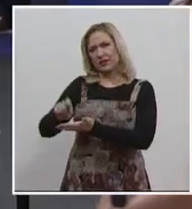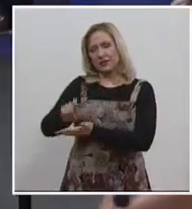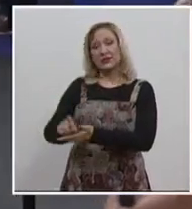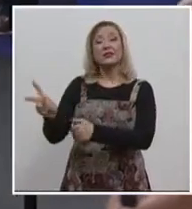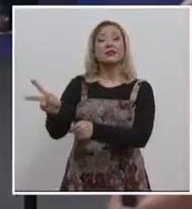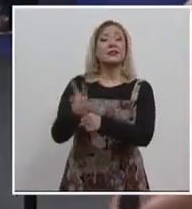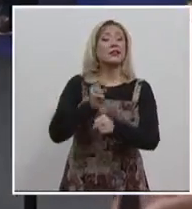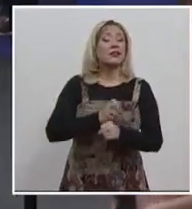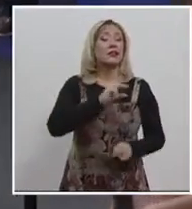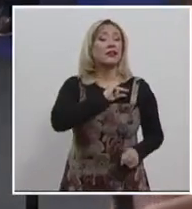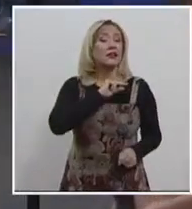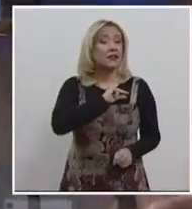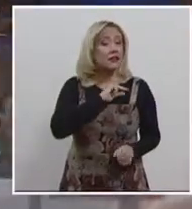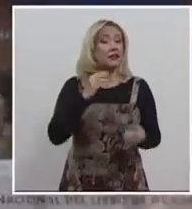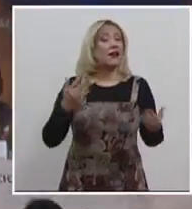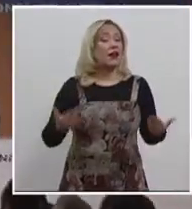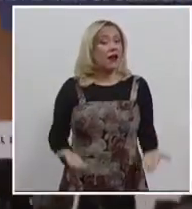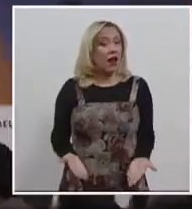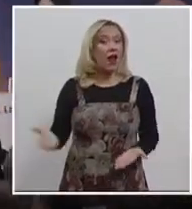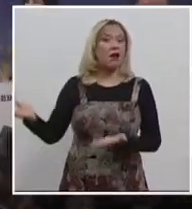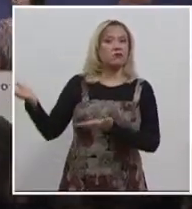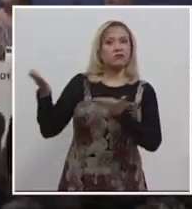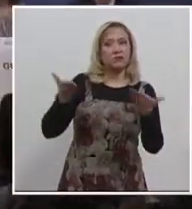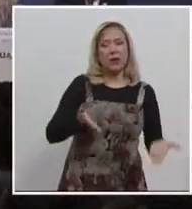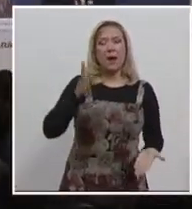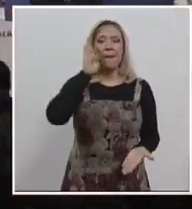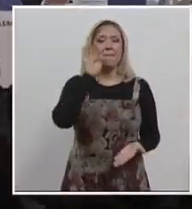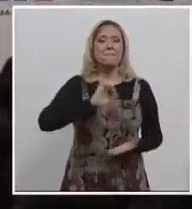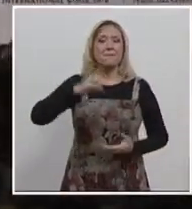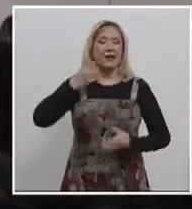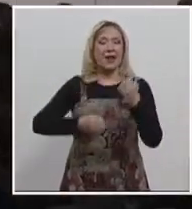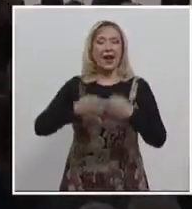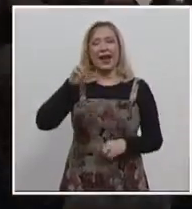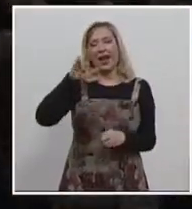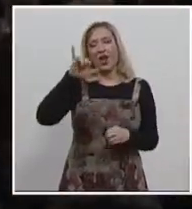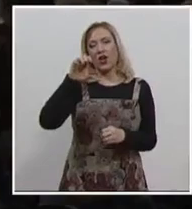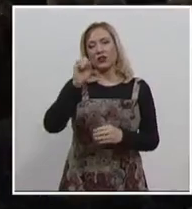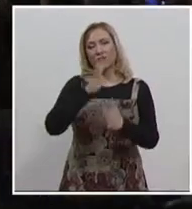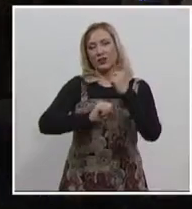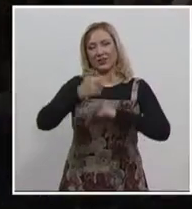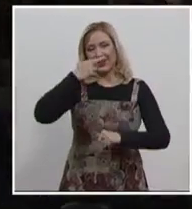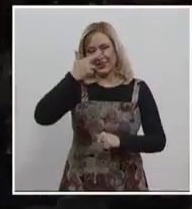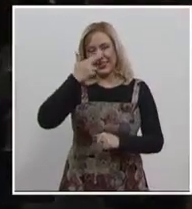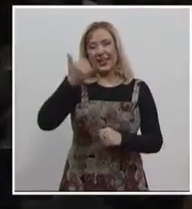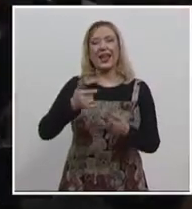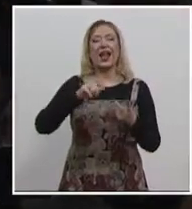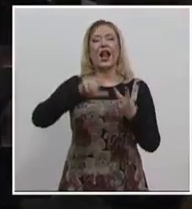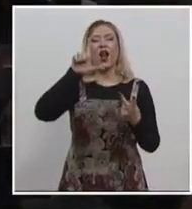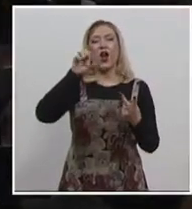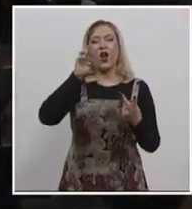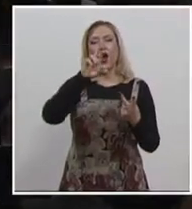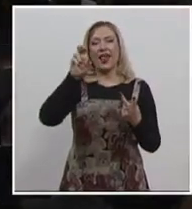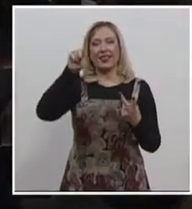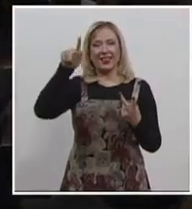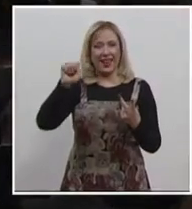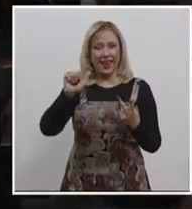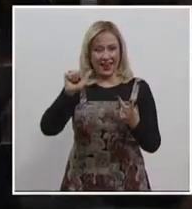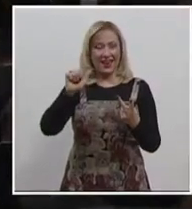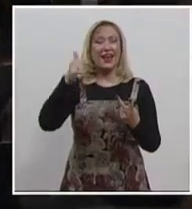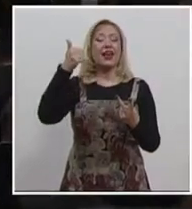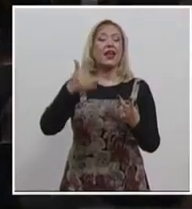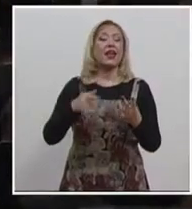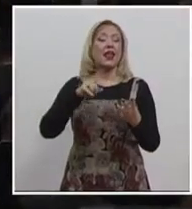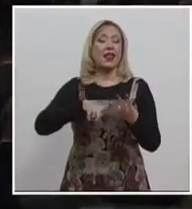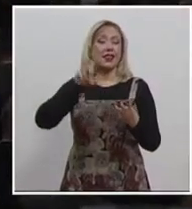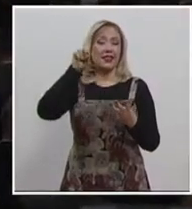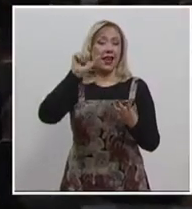invitados especiales a la ceremonia acudieron las ministras Ana Margarita Ríos Farjat y Loreta Ortiz Alf y los ministros